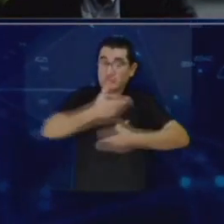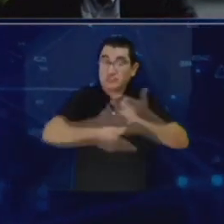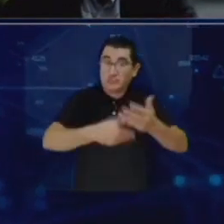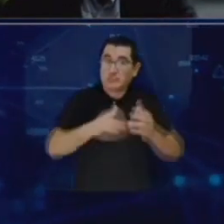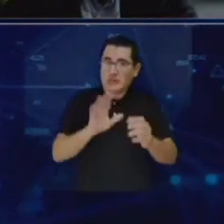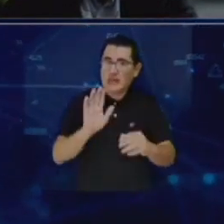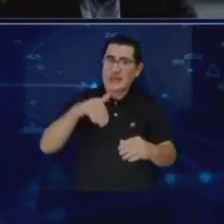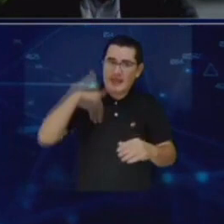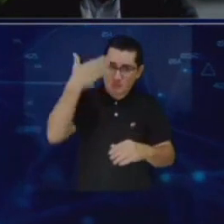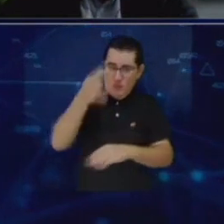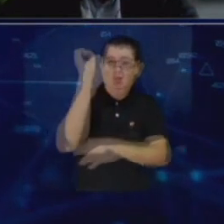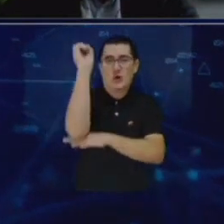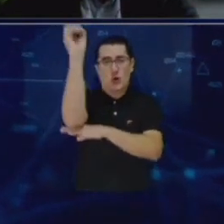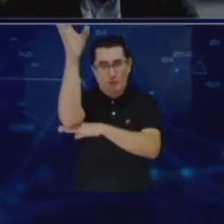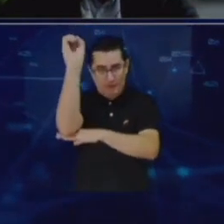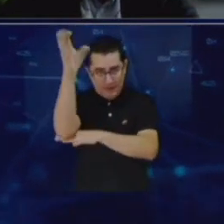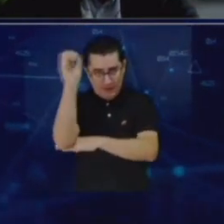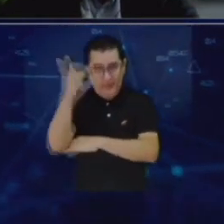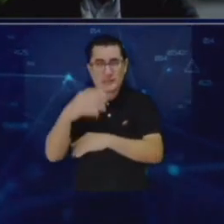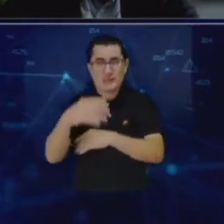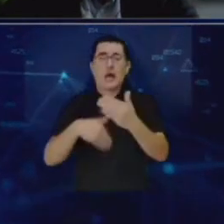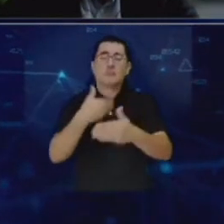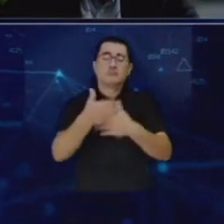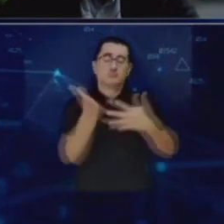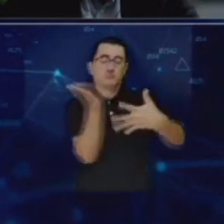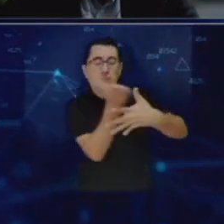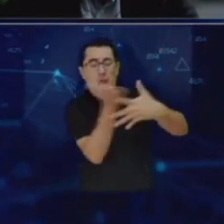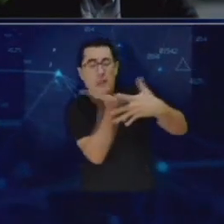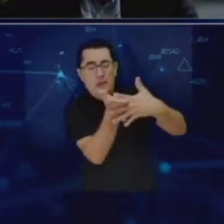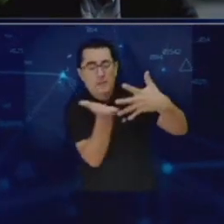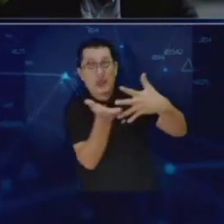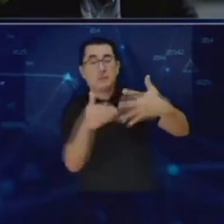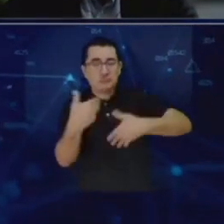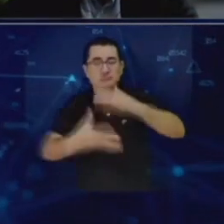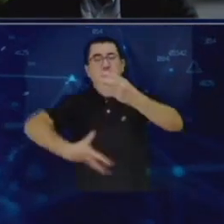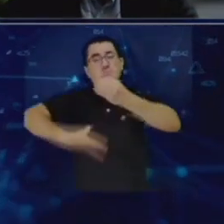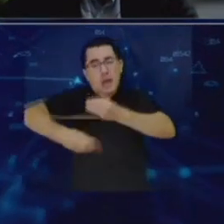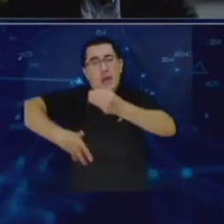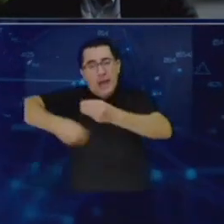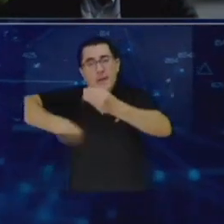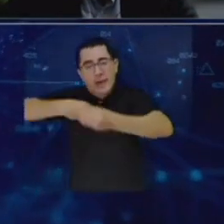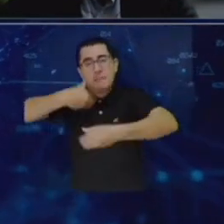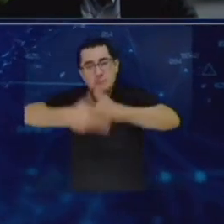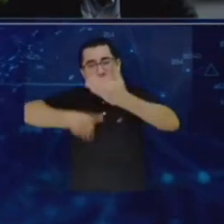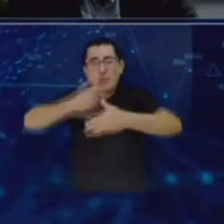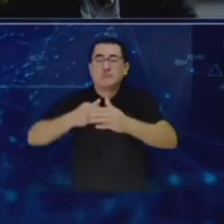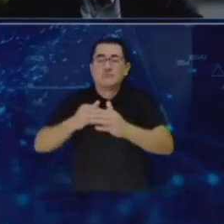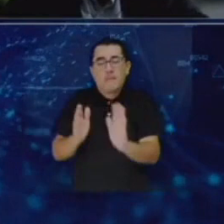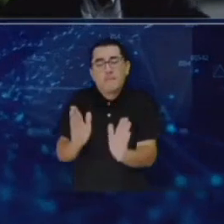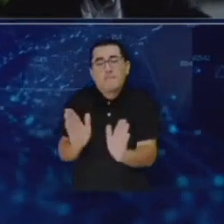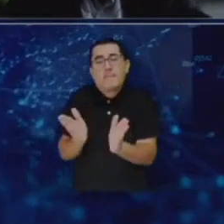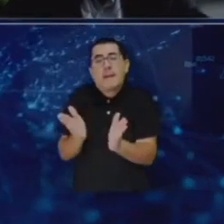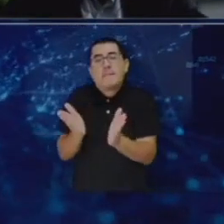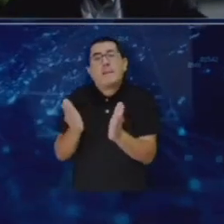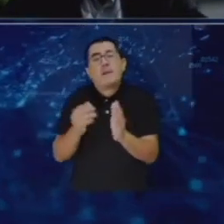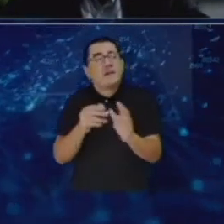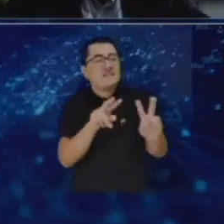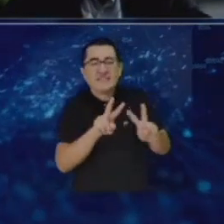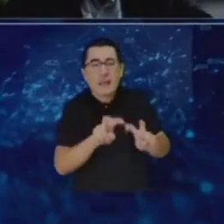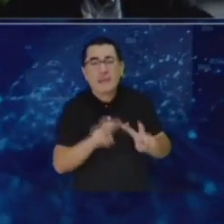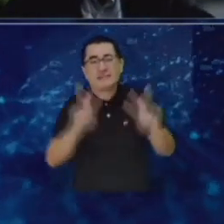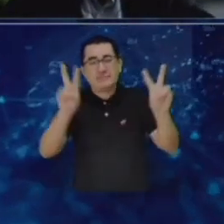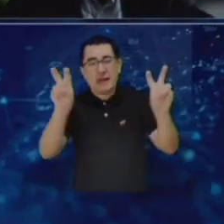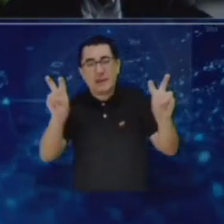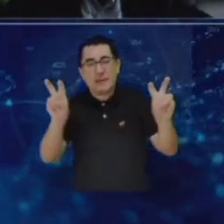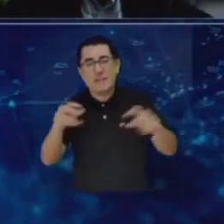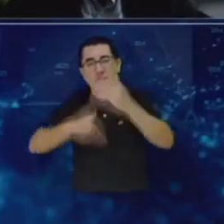siguiente parte de la conferencia, que ya esperamos también tenga mayores avances en lo que se refiere a los estudios en la